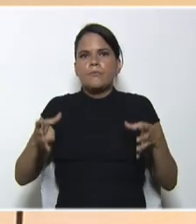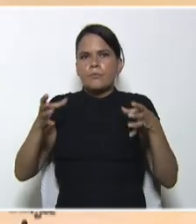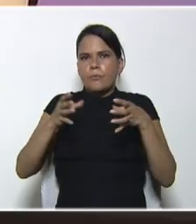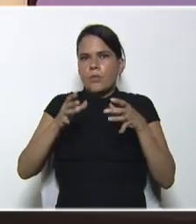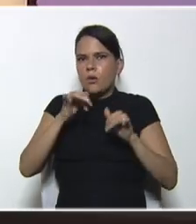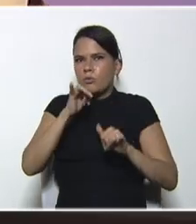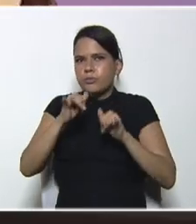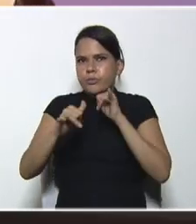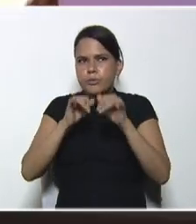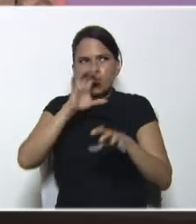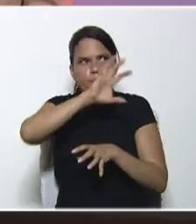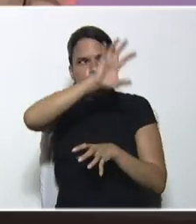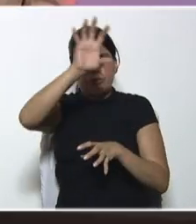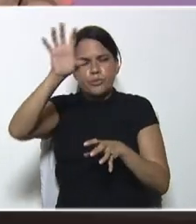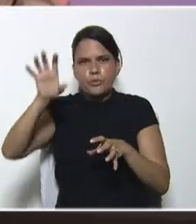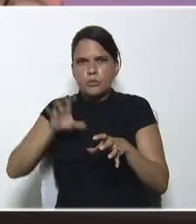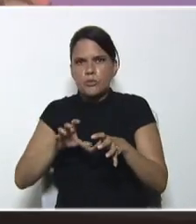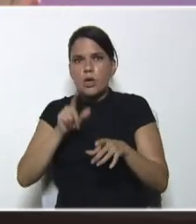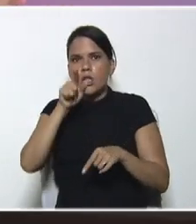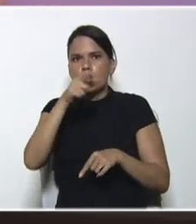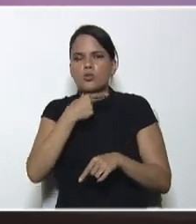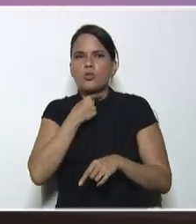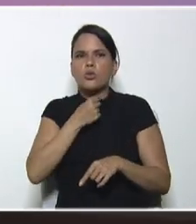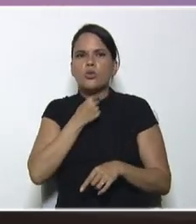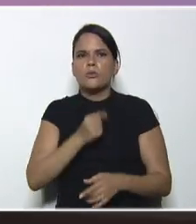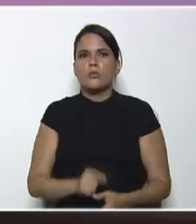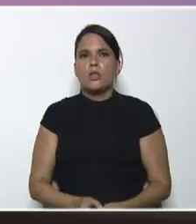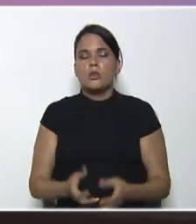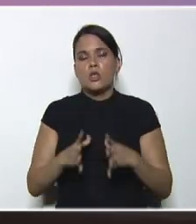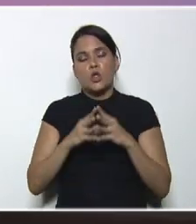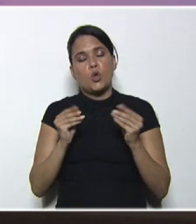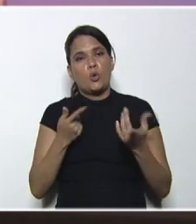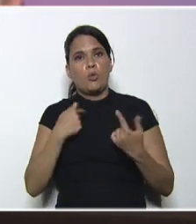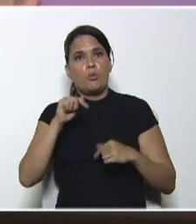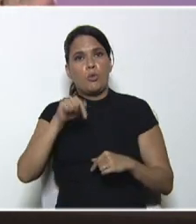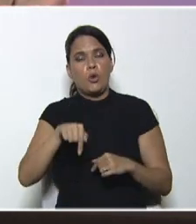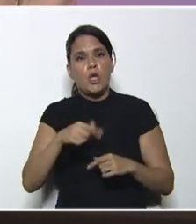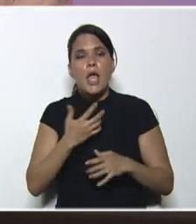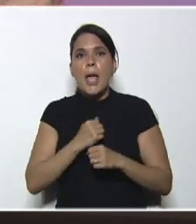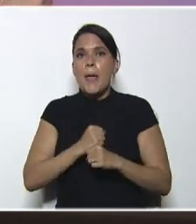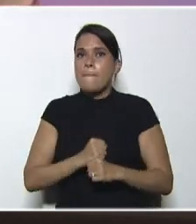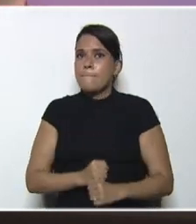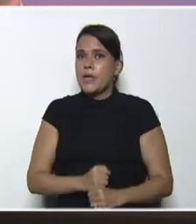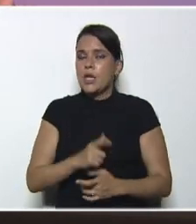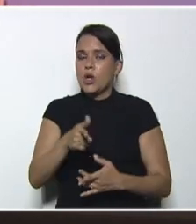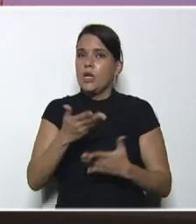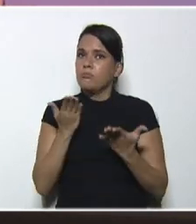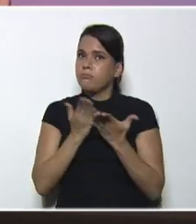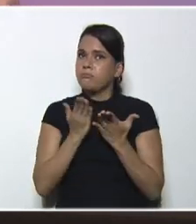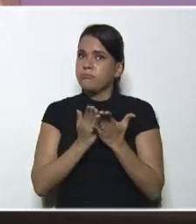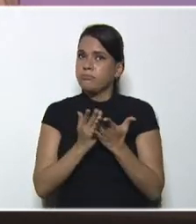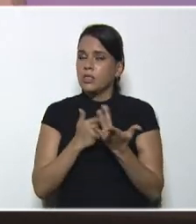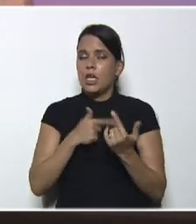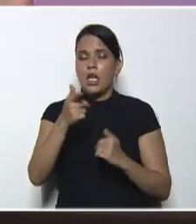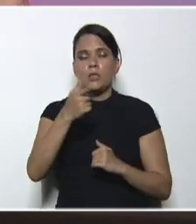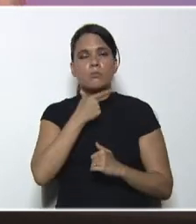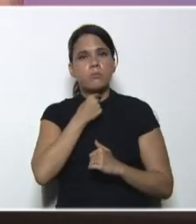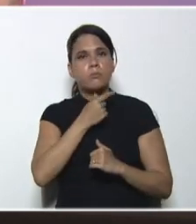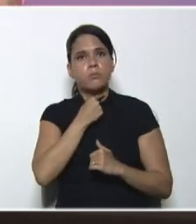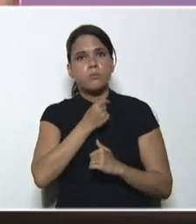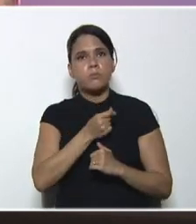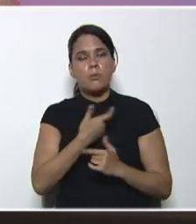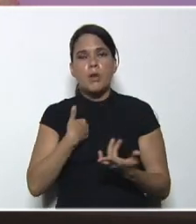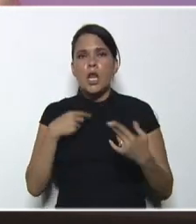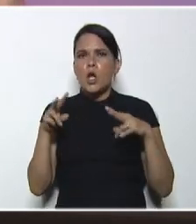su gusto. Muy bien, jóvenes. Eso ha sido todo por hoy. Espero que la clase haya sido fructífera para